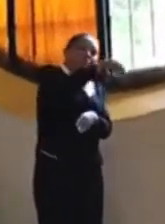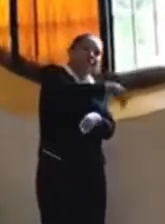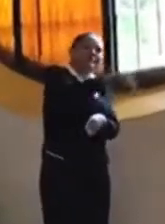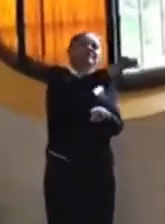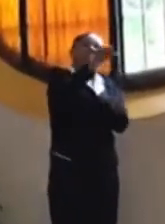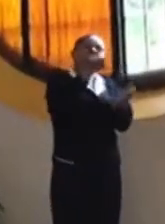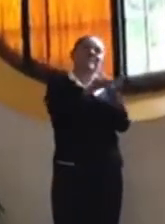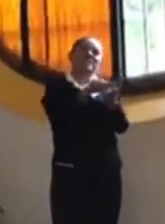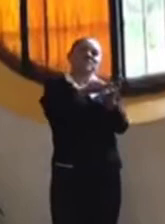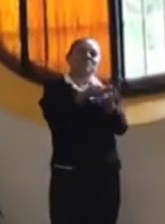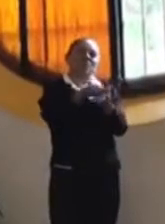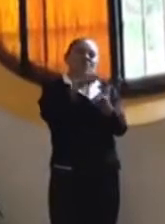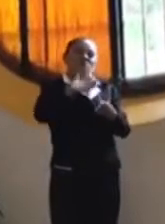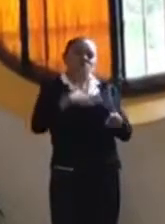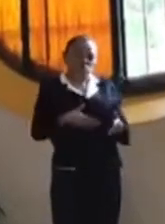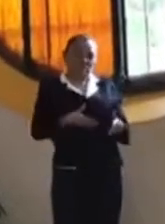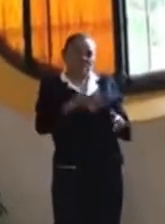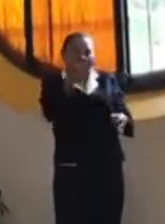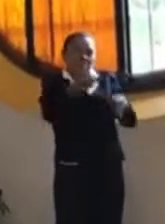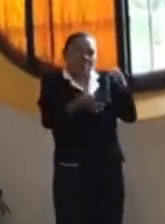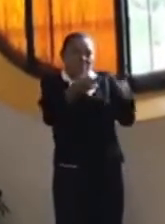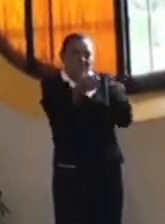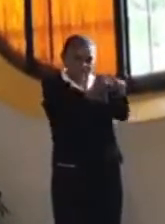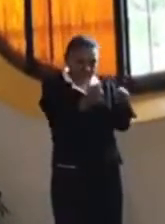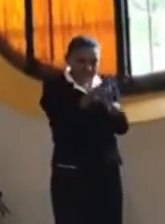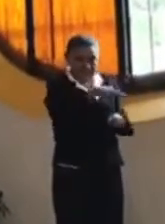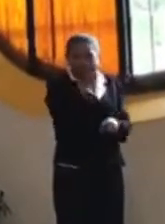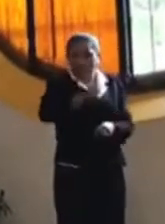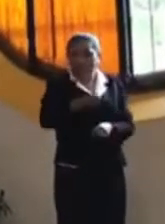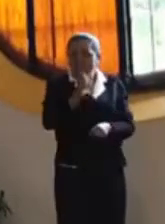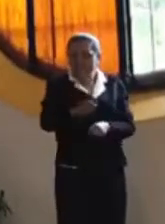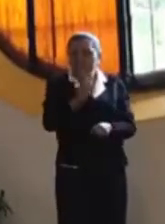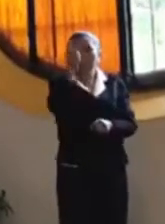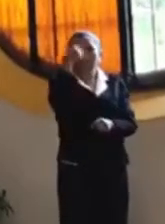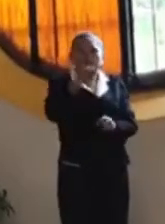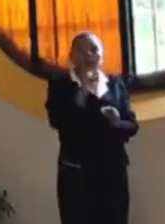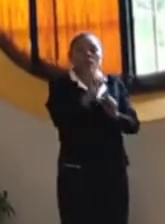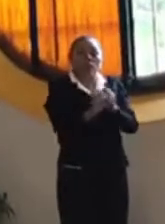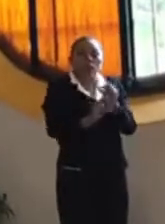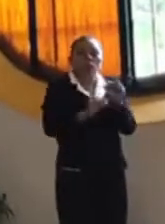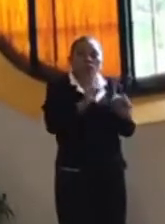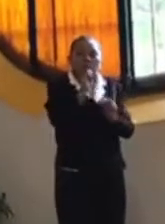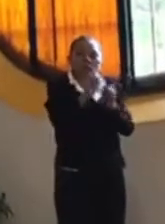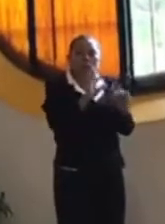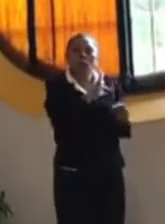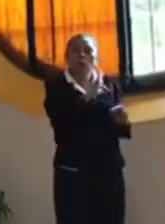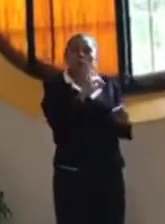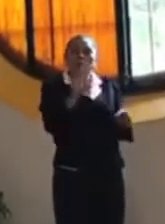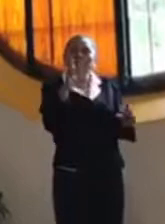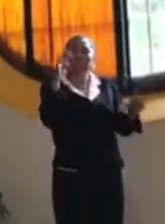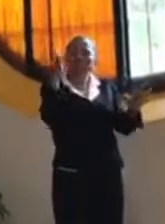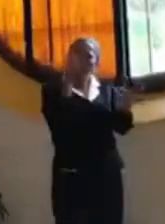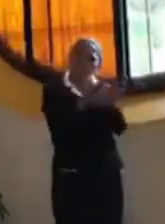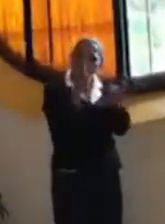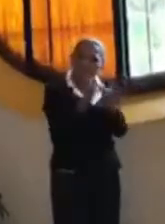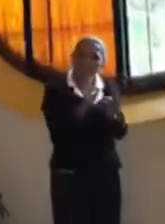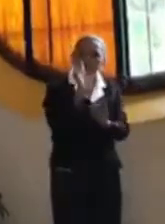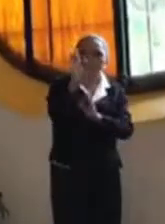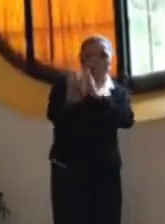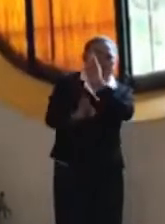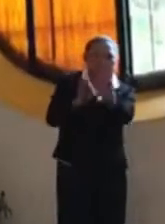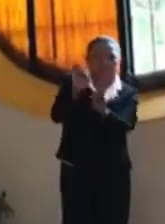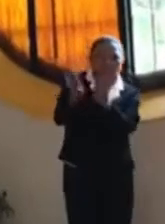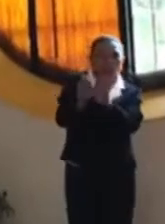de justicia que hemos ido construyendo se pueda hacer también en un correcto tratamiento